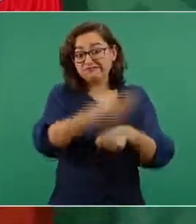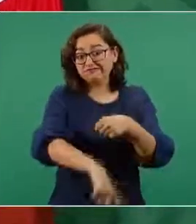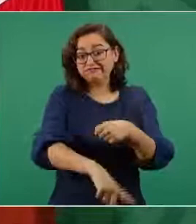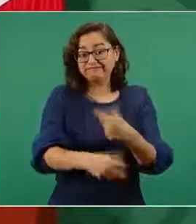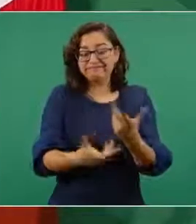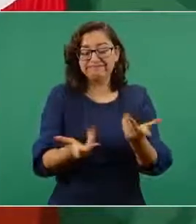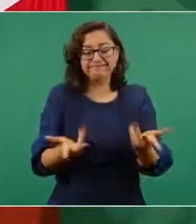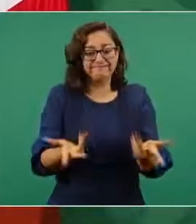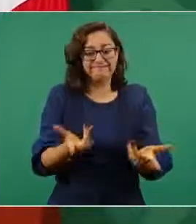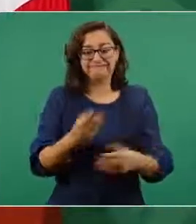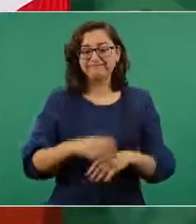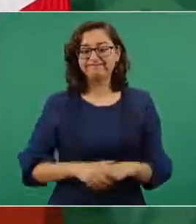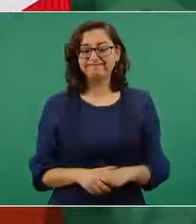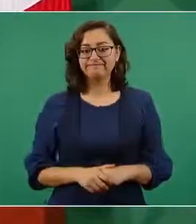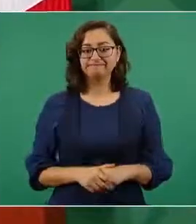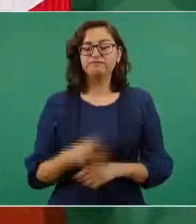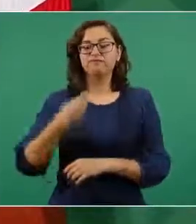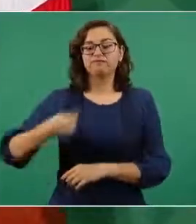neoliberal. Hemos logrado